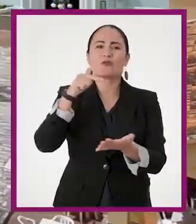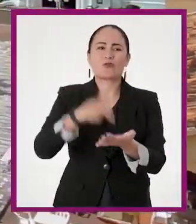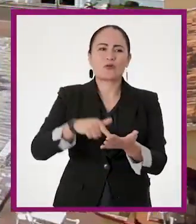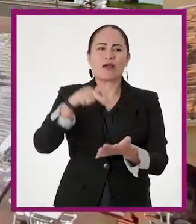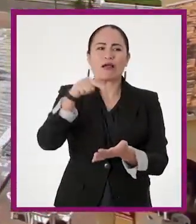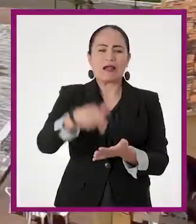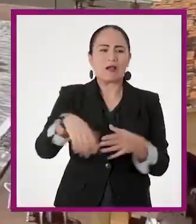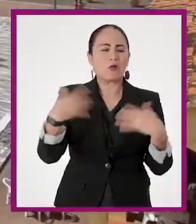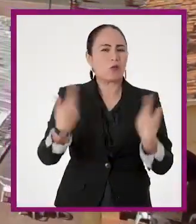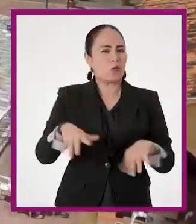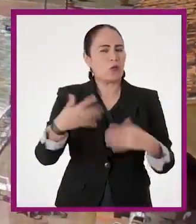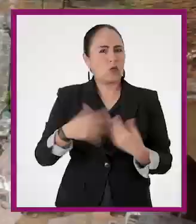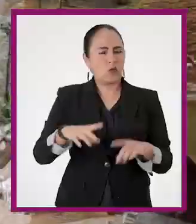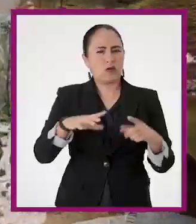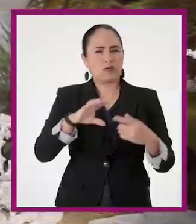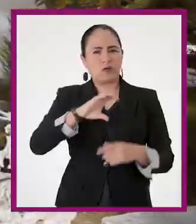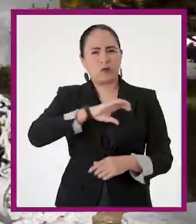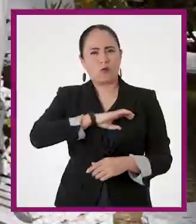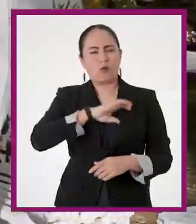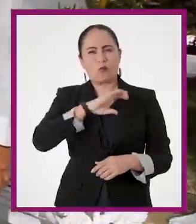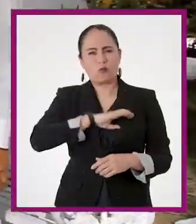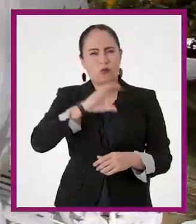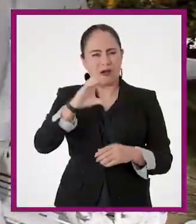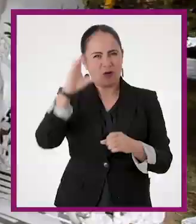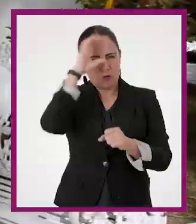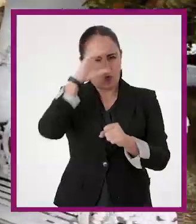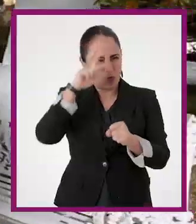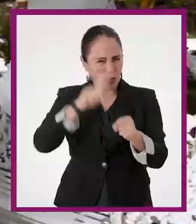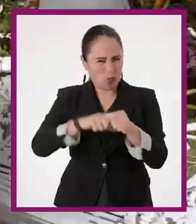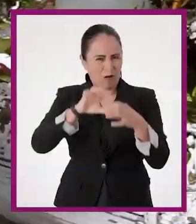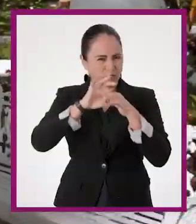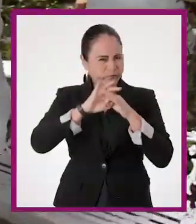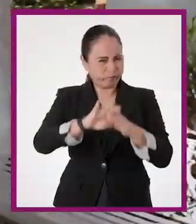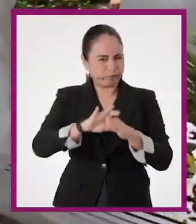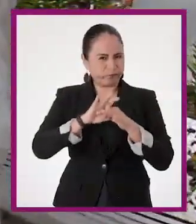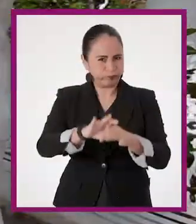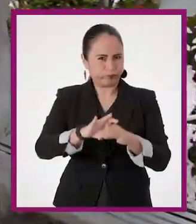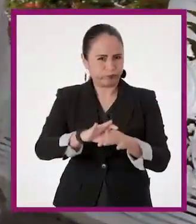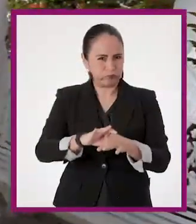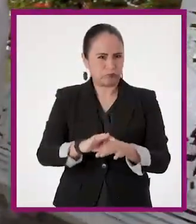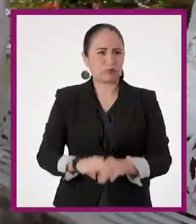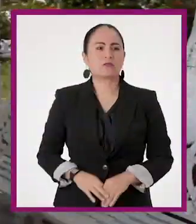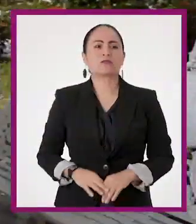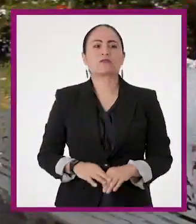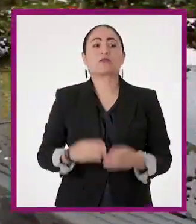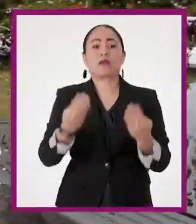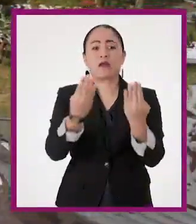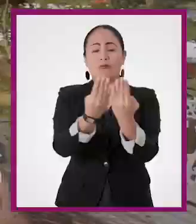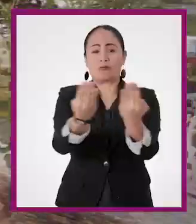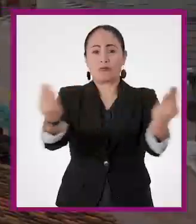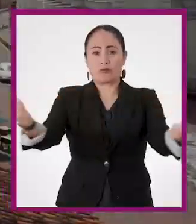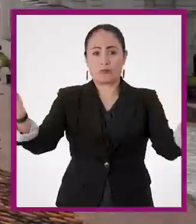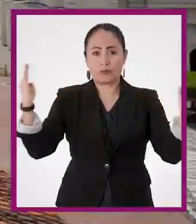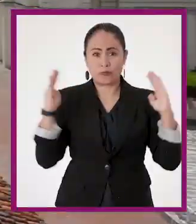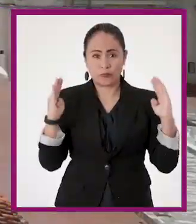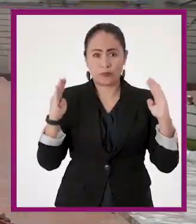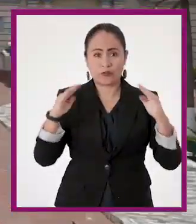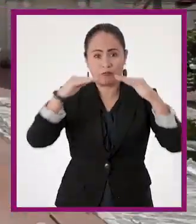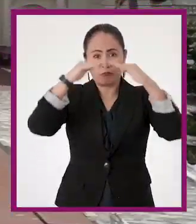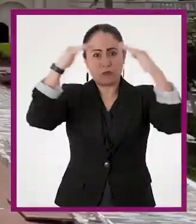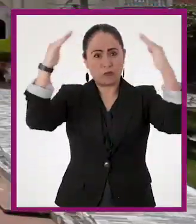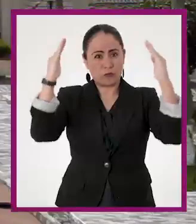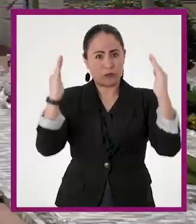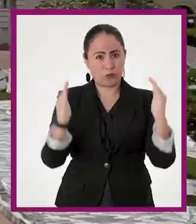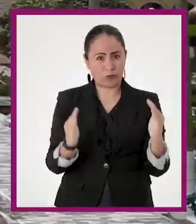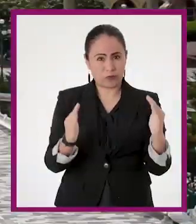Tlacotalpan, patrimonio cultural de la humanidad, con portales centenarios y kiosco